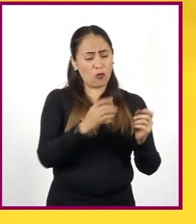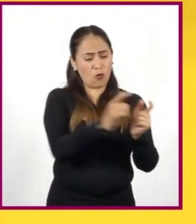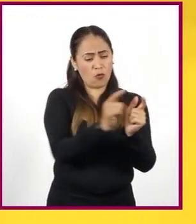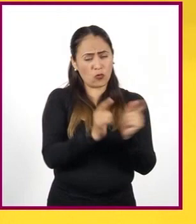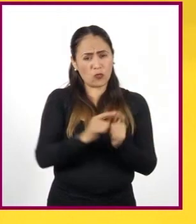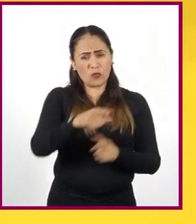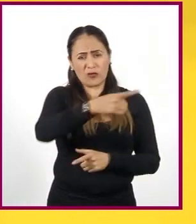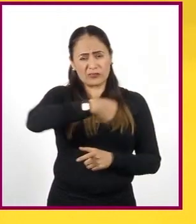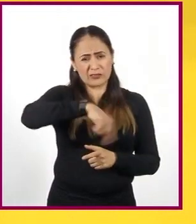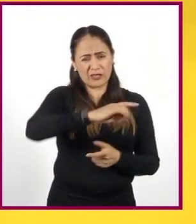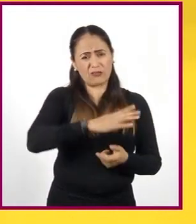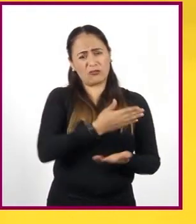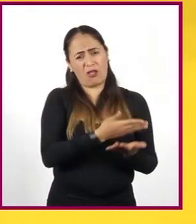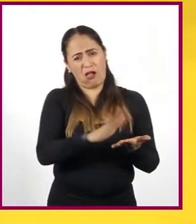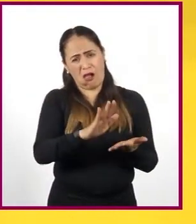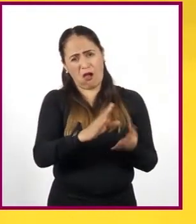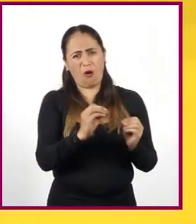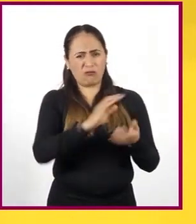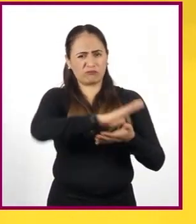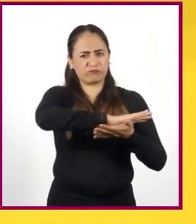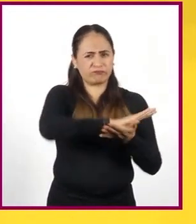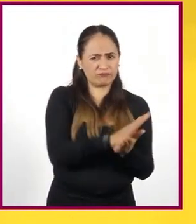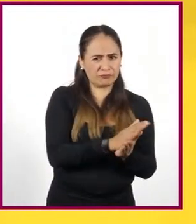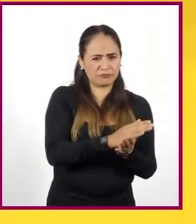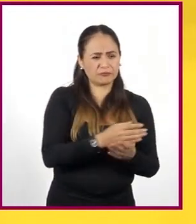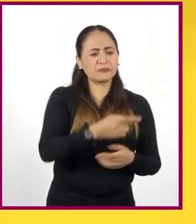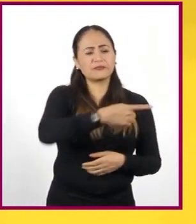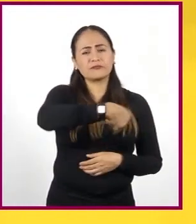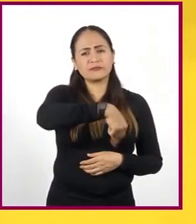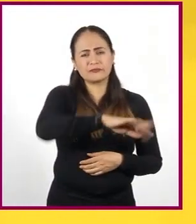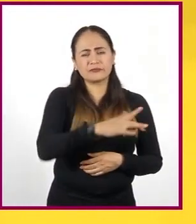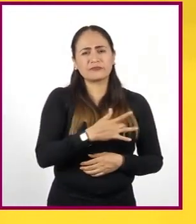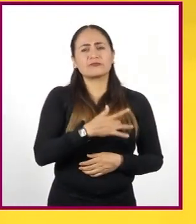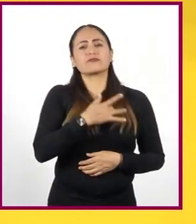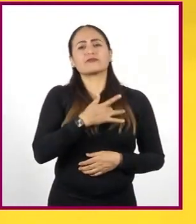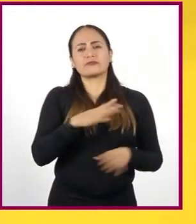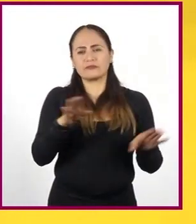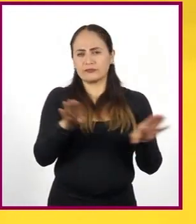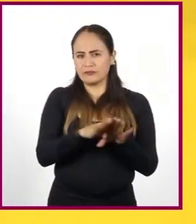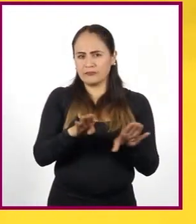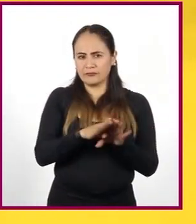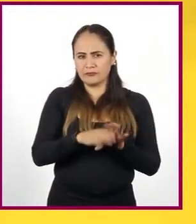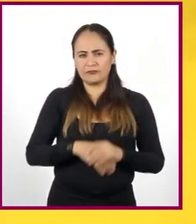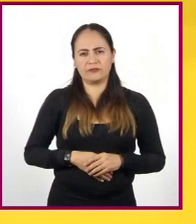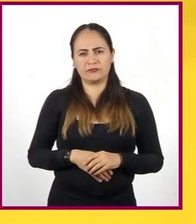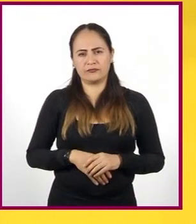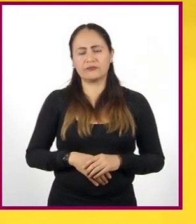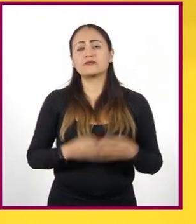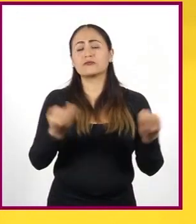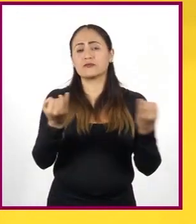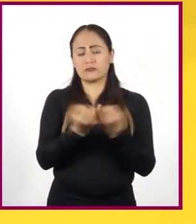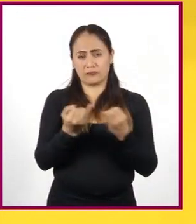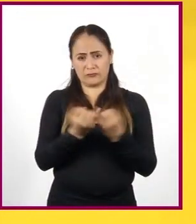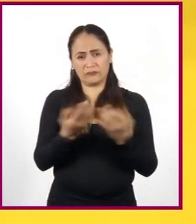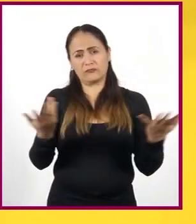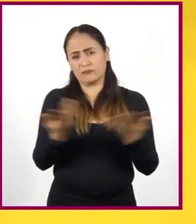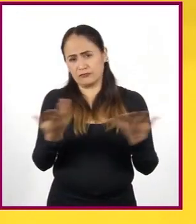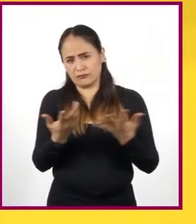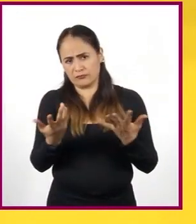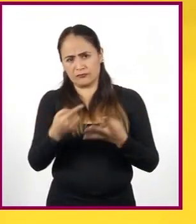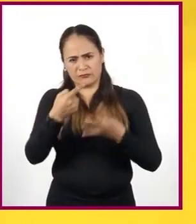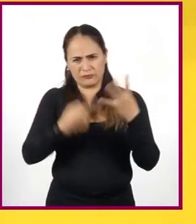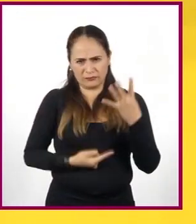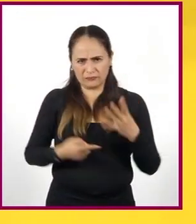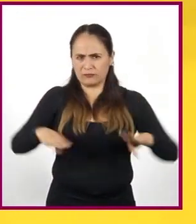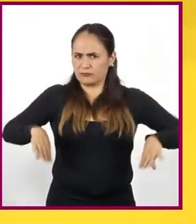han sufrido de exclusión o discriminación por ser consideradas diferentes. Identificamos qué actitudes y acciones